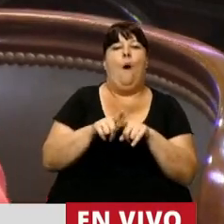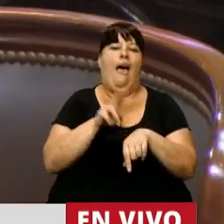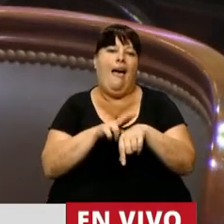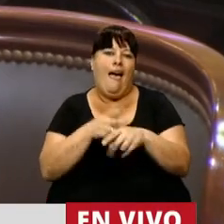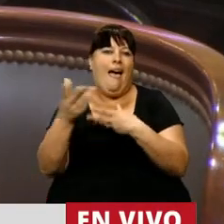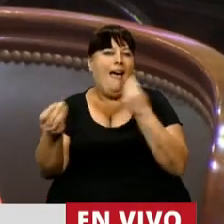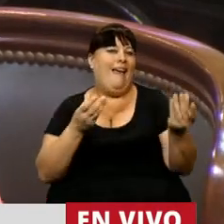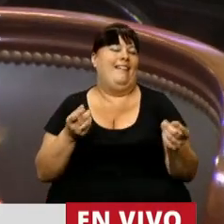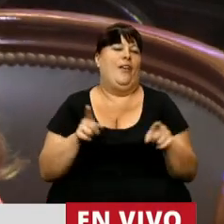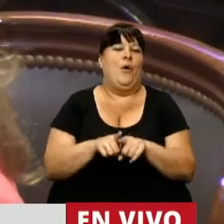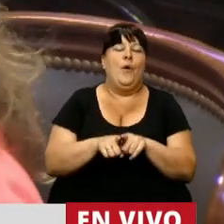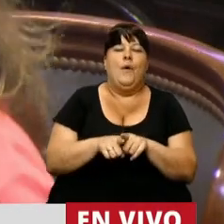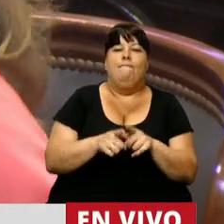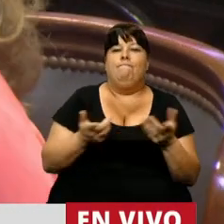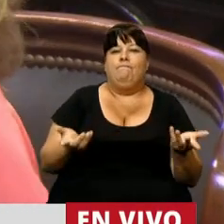clientelismo